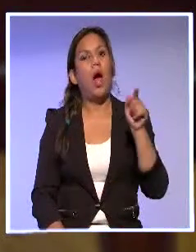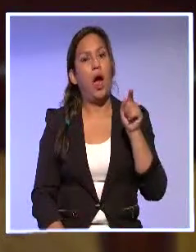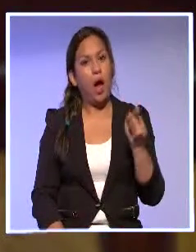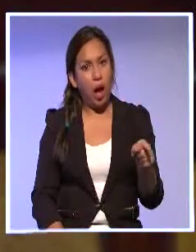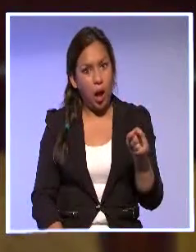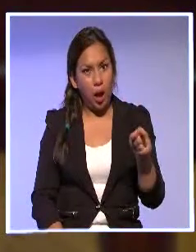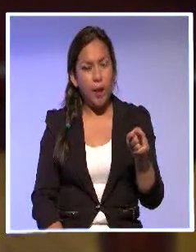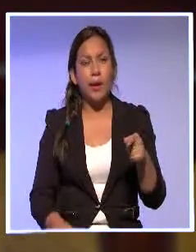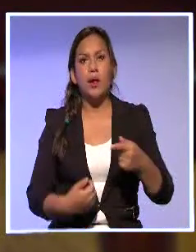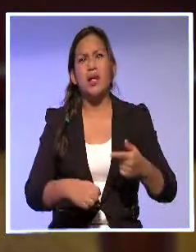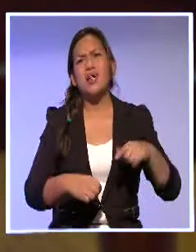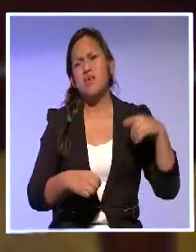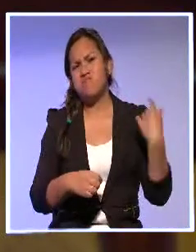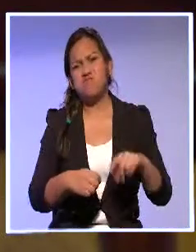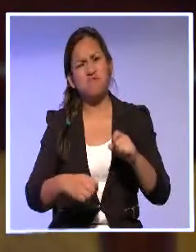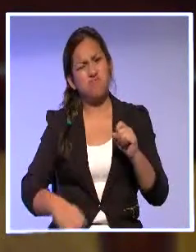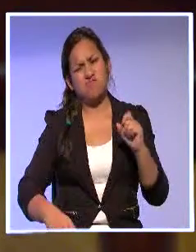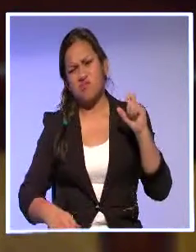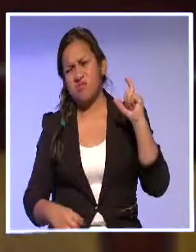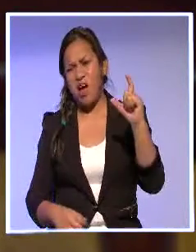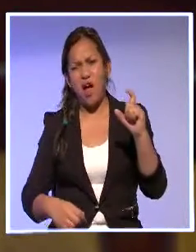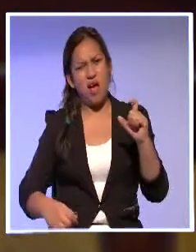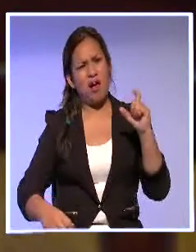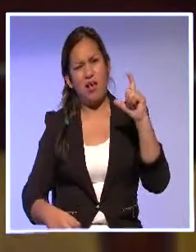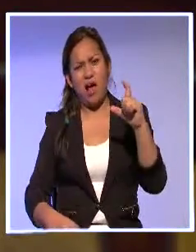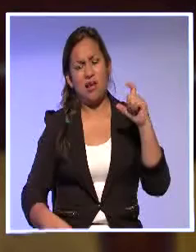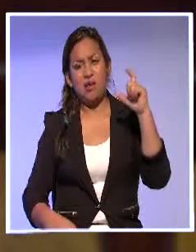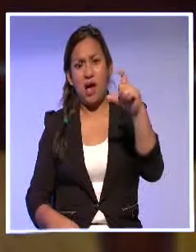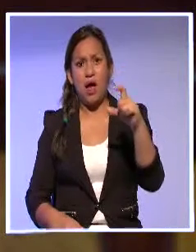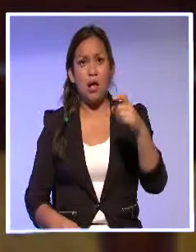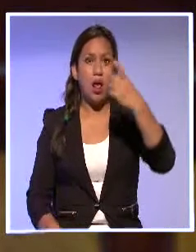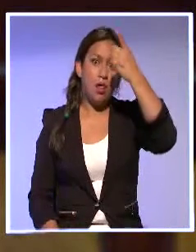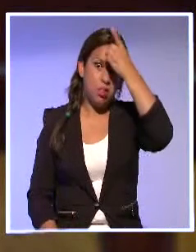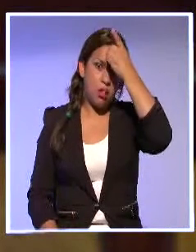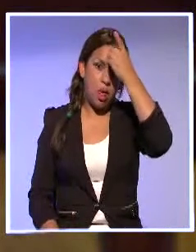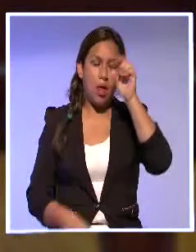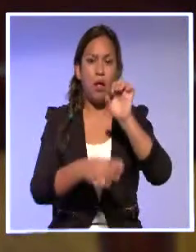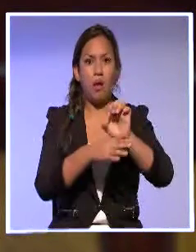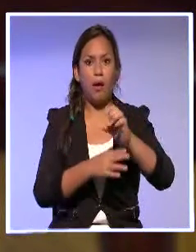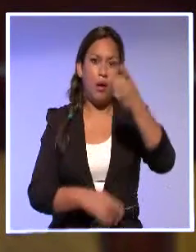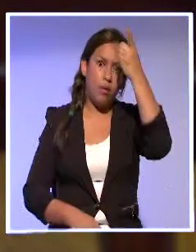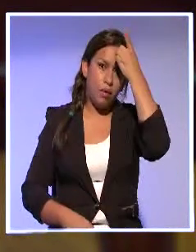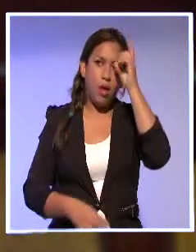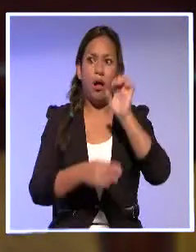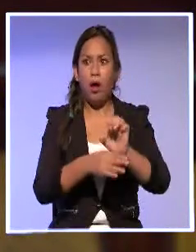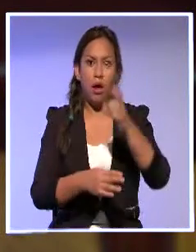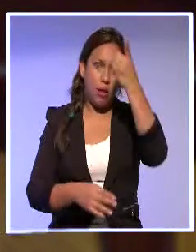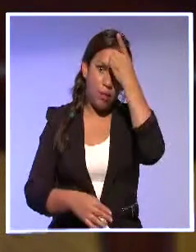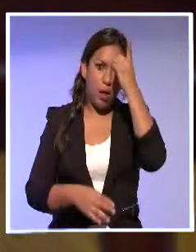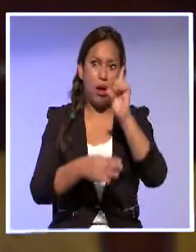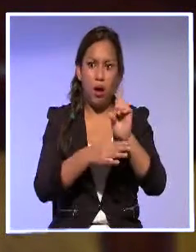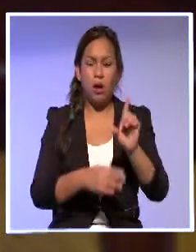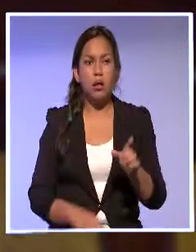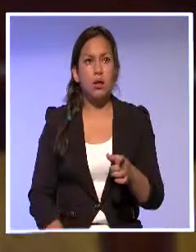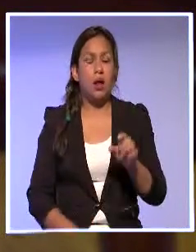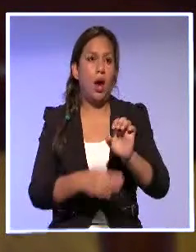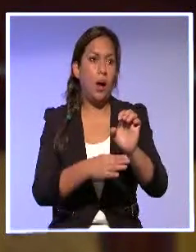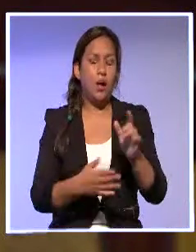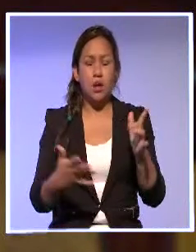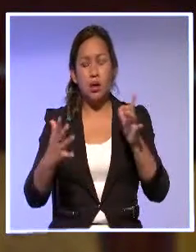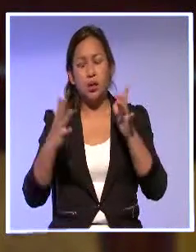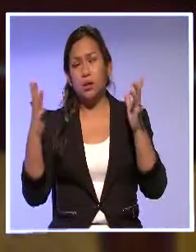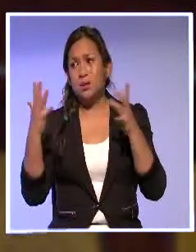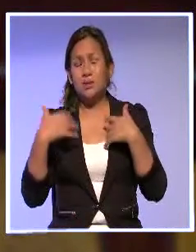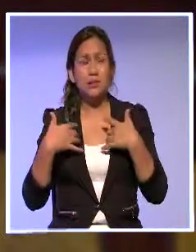dieran los paquetazos y se hablaba solamente de la de la deuda que nosotros teníamos no se vivía realmente mal